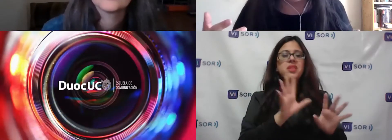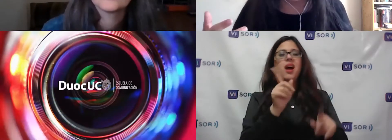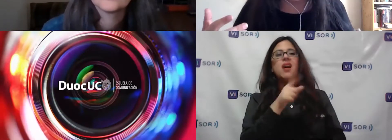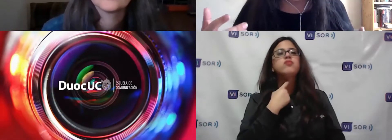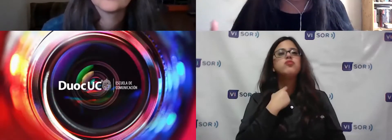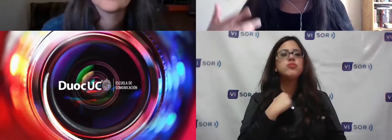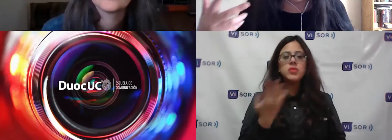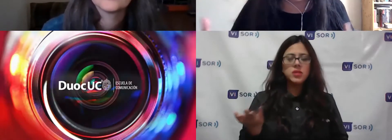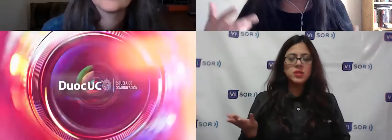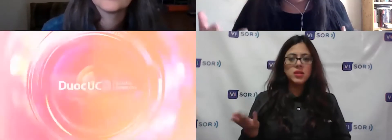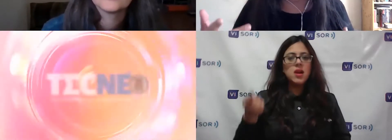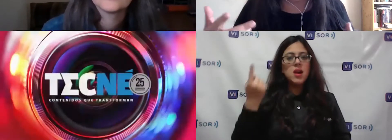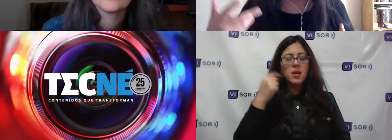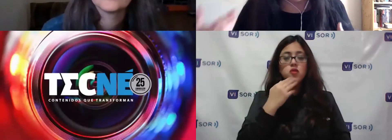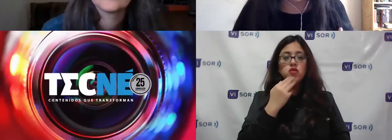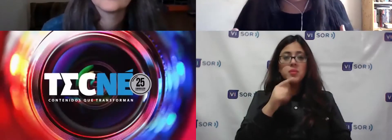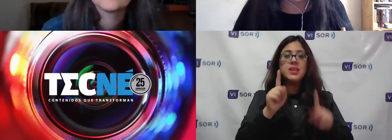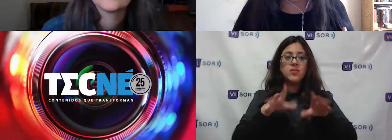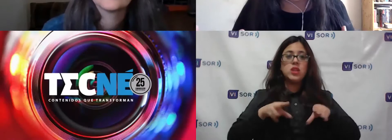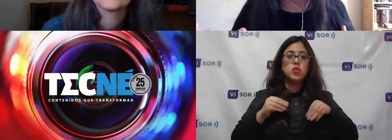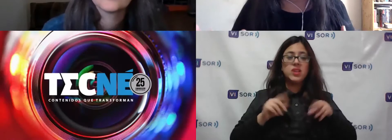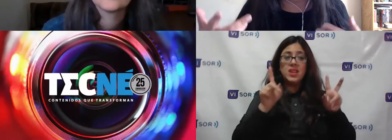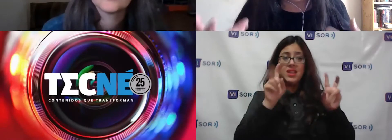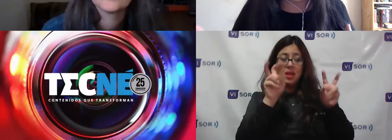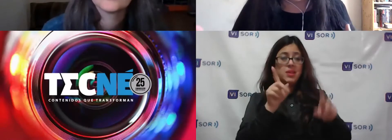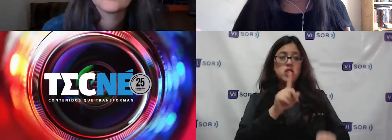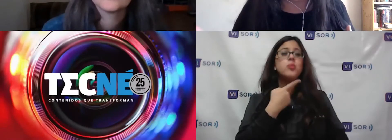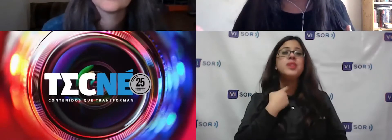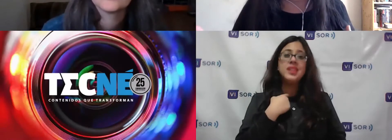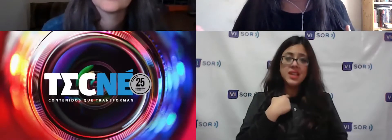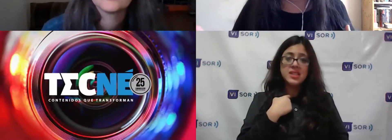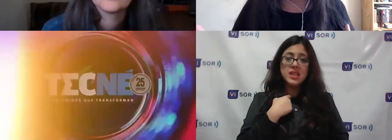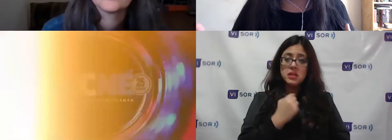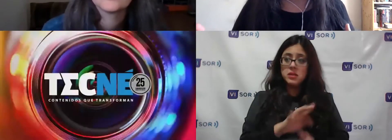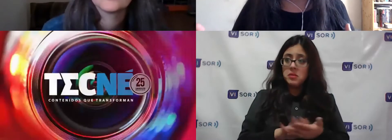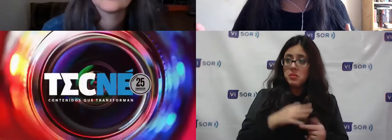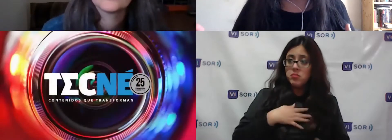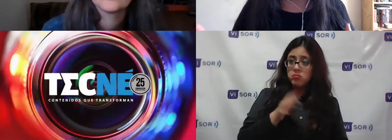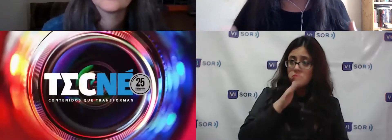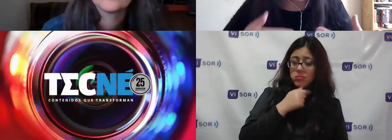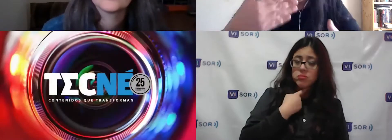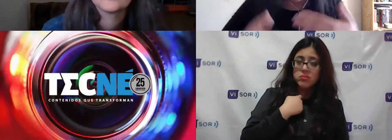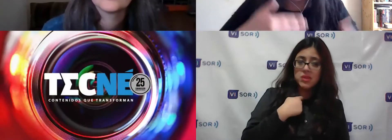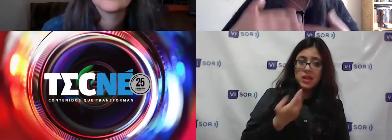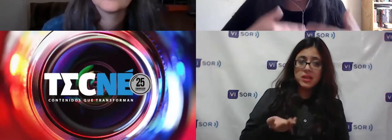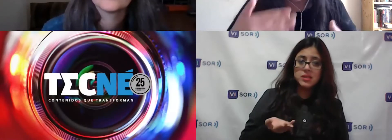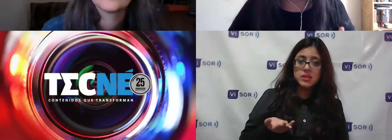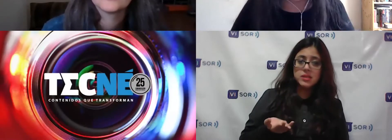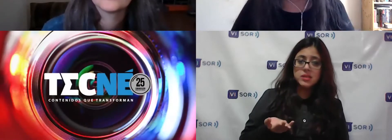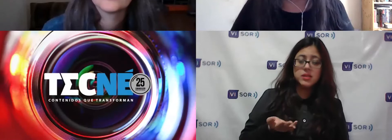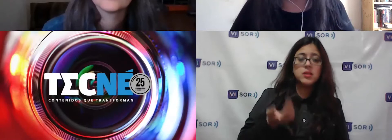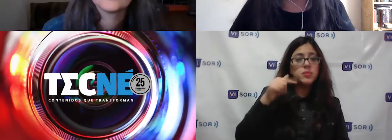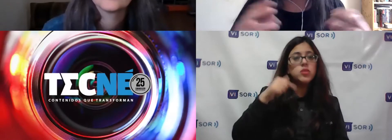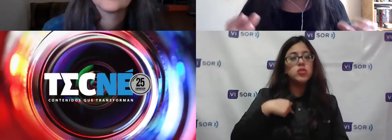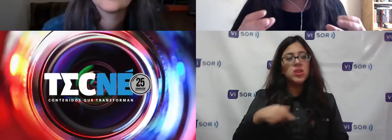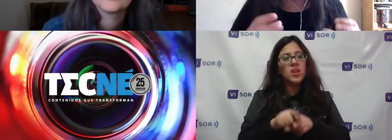pero también tiene que asumir ese no me interesa y si no me interesa y quiero en el registro y buscando